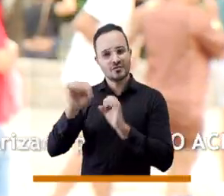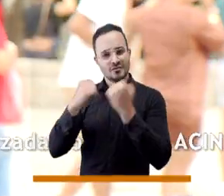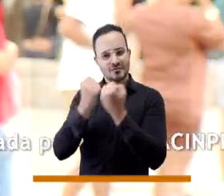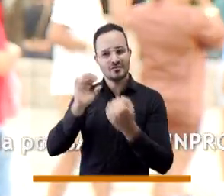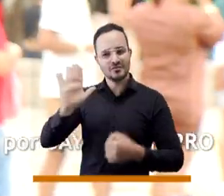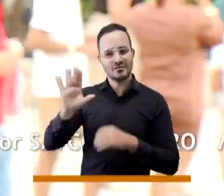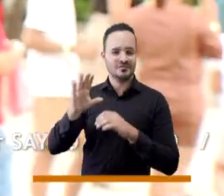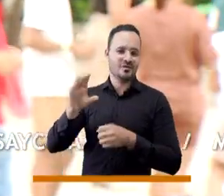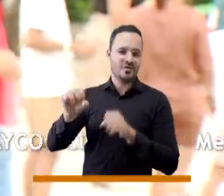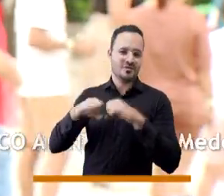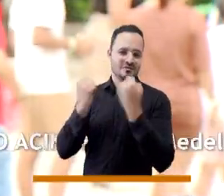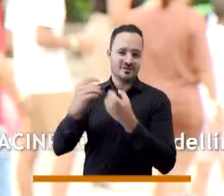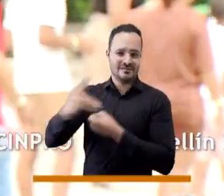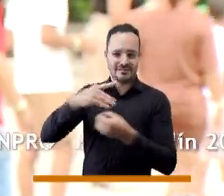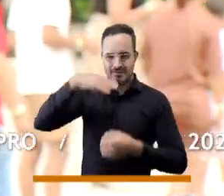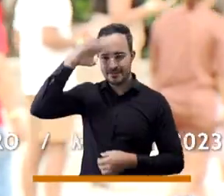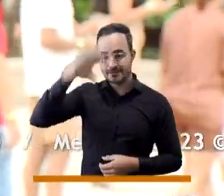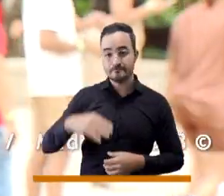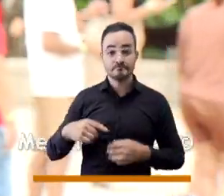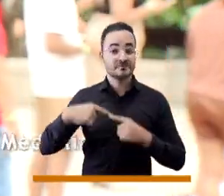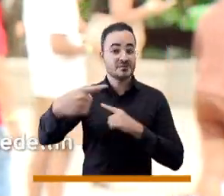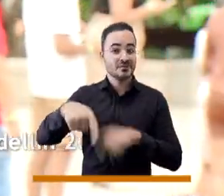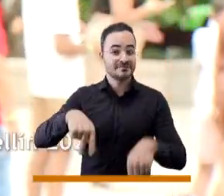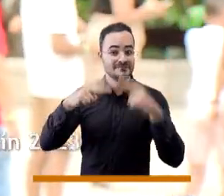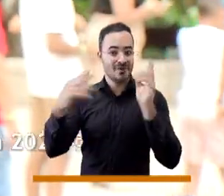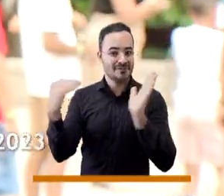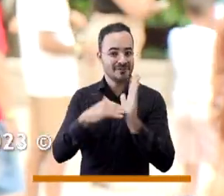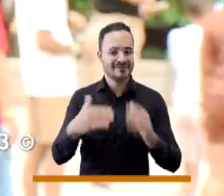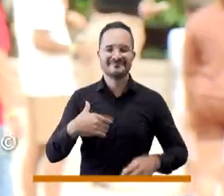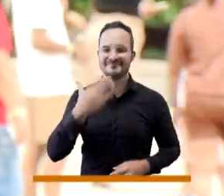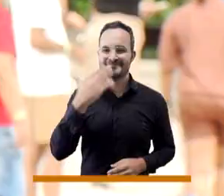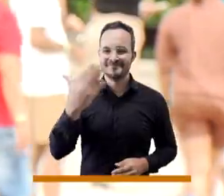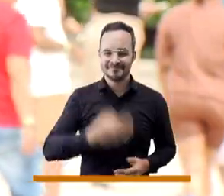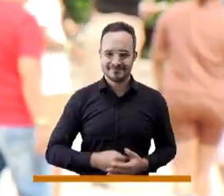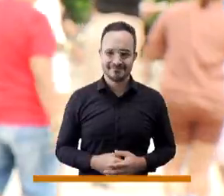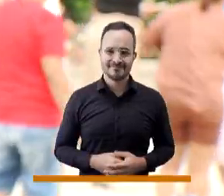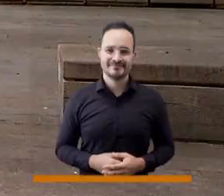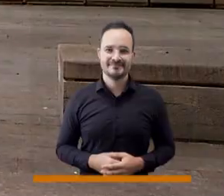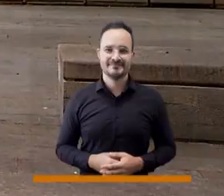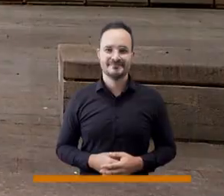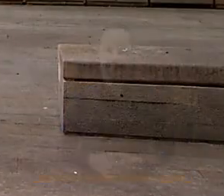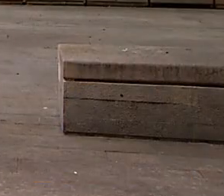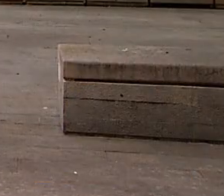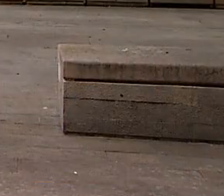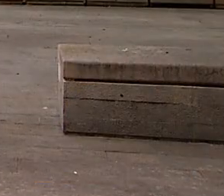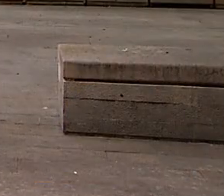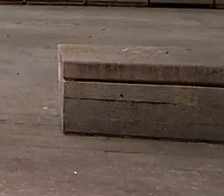canal de YouTube del Consejo Distrital. Nosotros nos vemos en una próxima. Gracias.